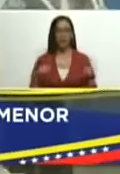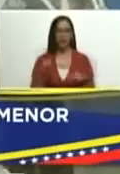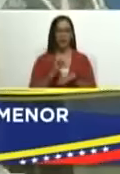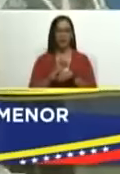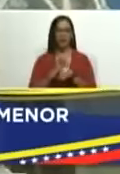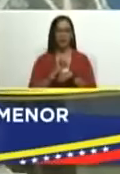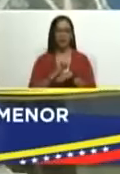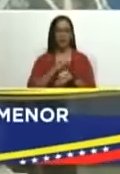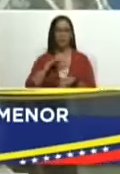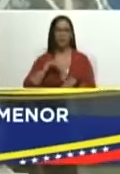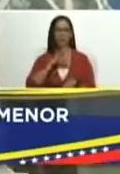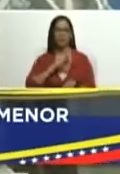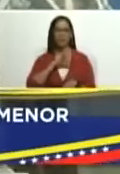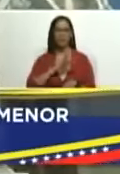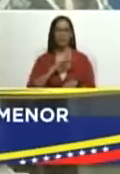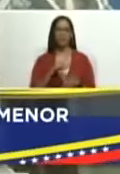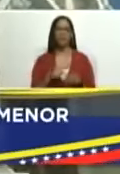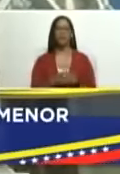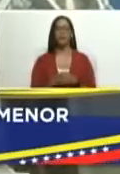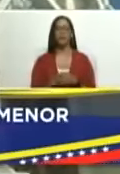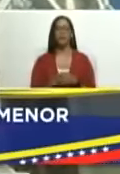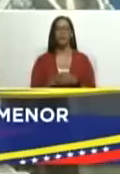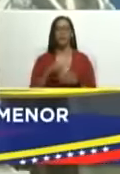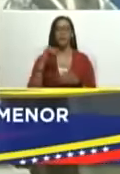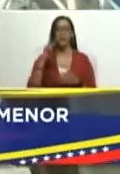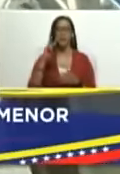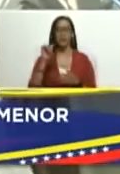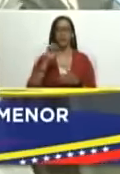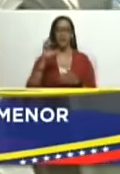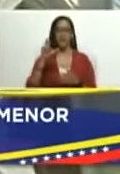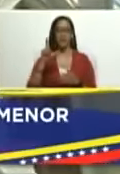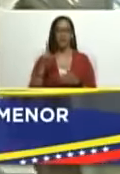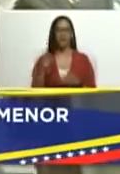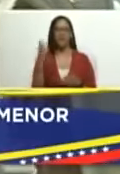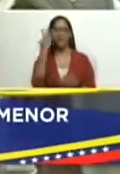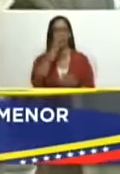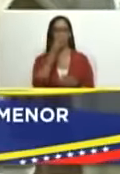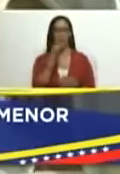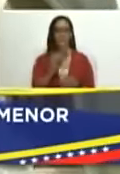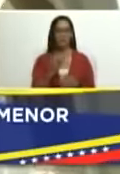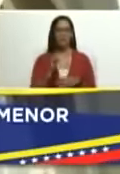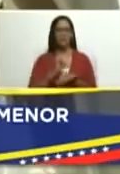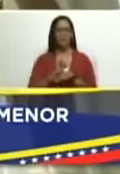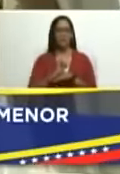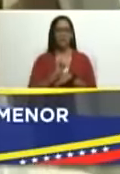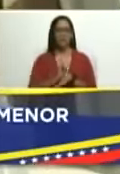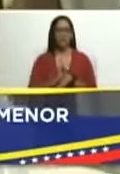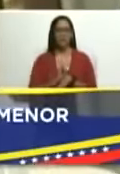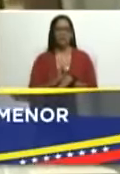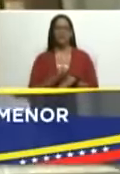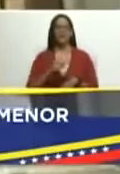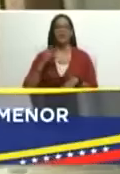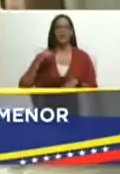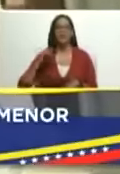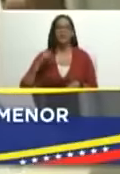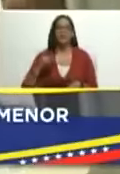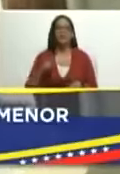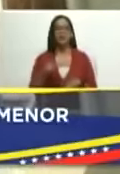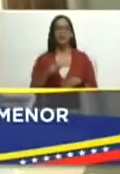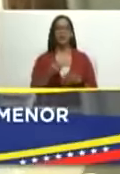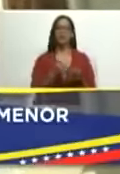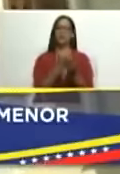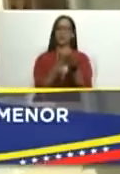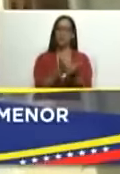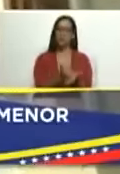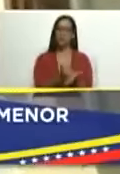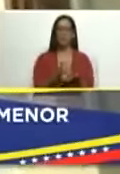iglesia Nuestra Señora, la Basílica Menor Nuestra Señora del Valle, hermosísima iglesia que necesitaba de su mano